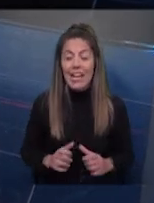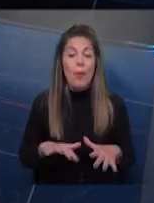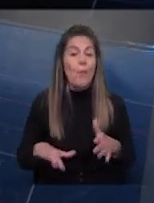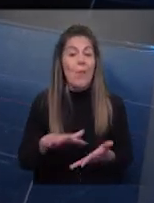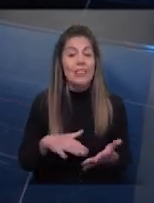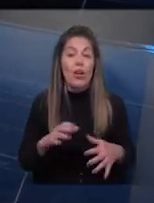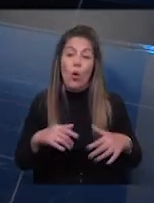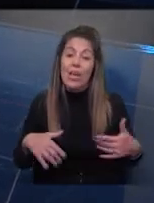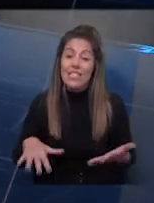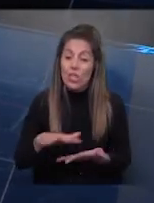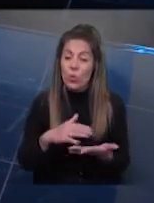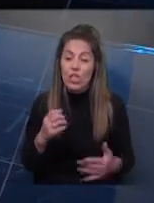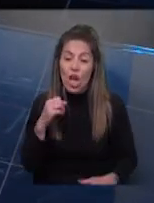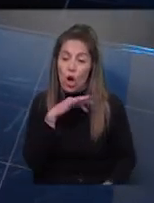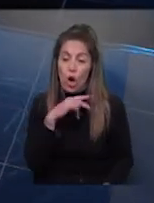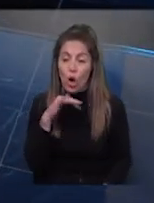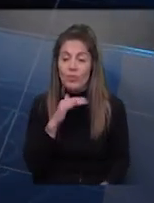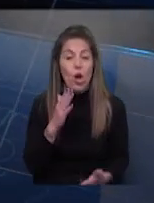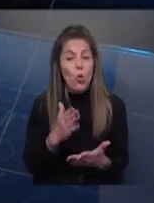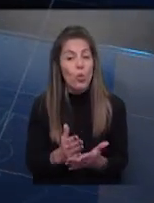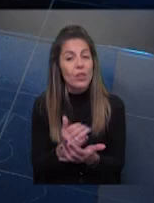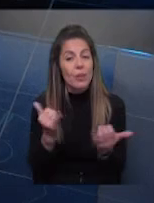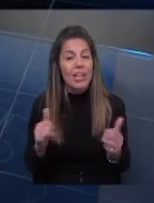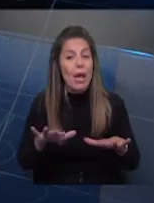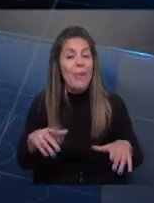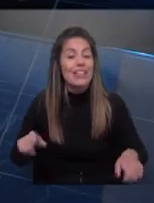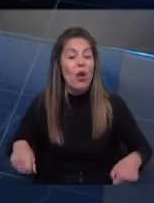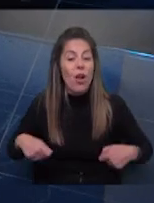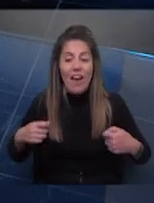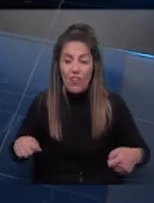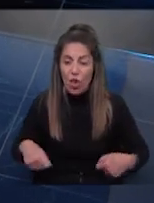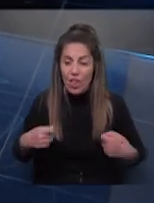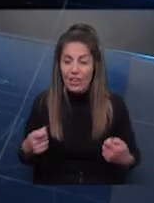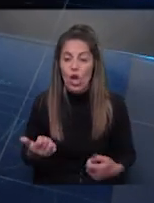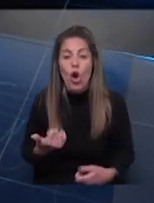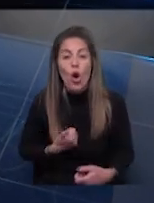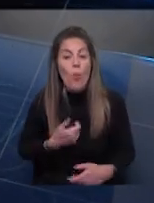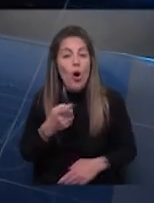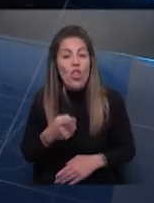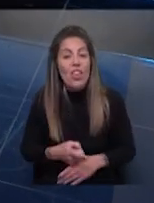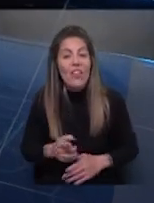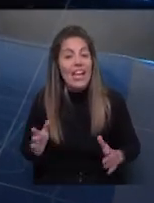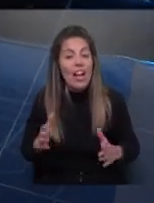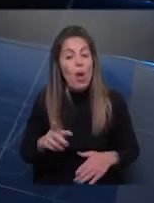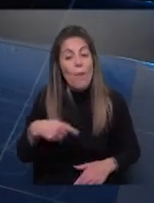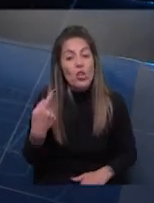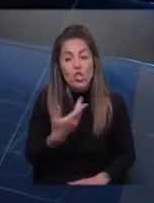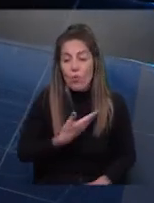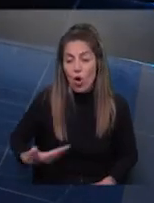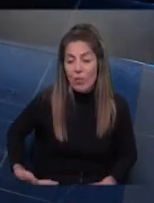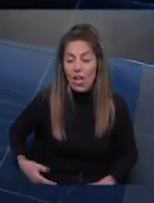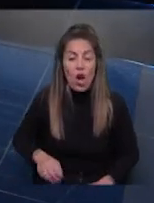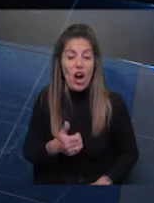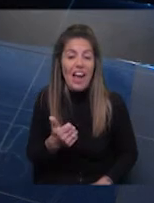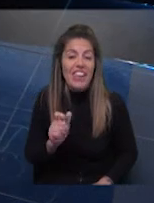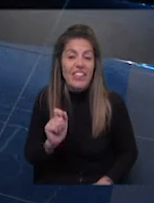de corrupción que se dieron en este último tiempo? ¿Qué pasa con el lavado de activos? ¿Cómo debería encararlo el próximo gobierno? Gane quien